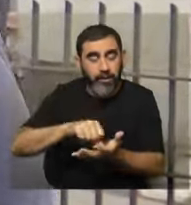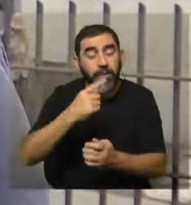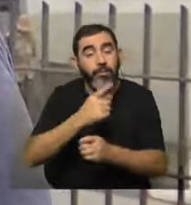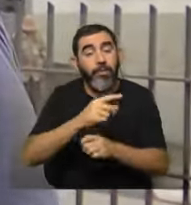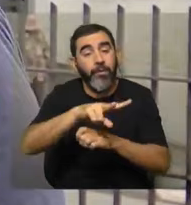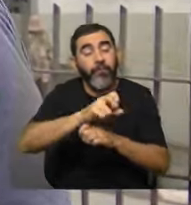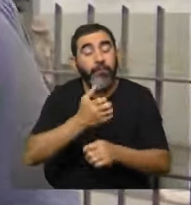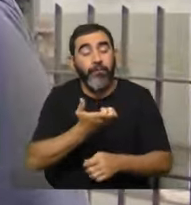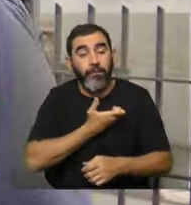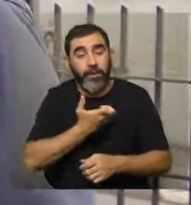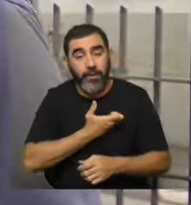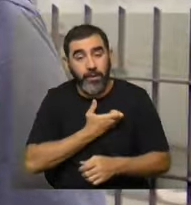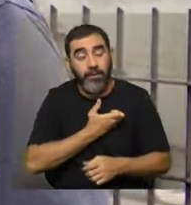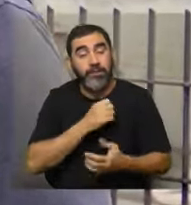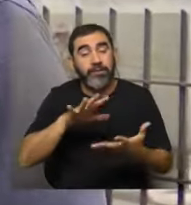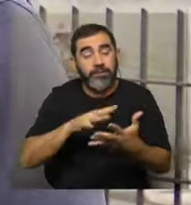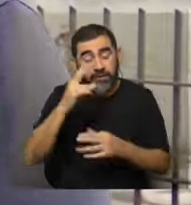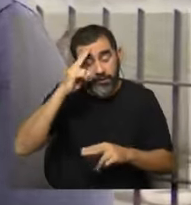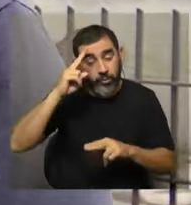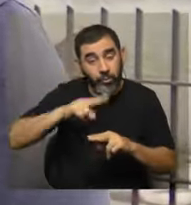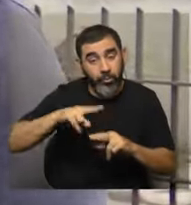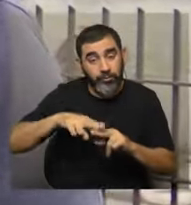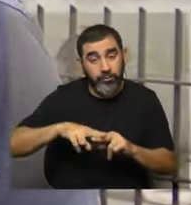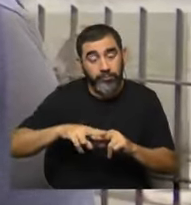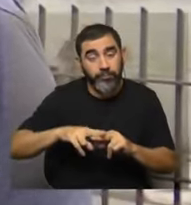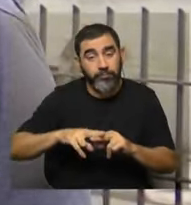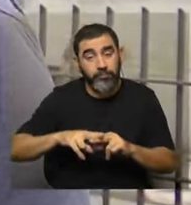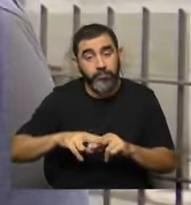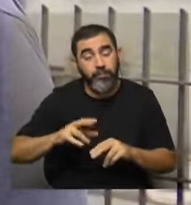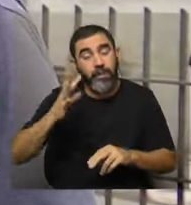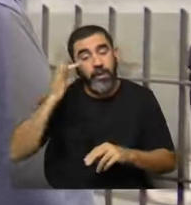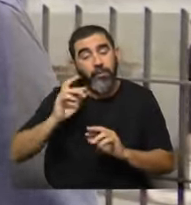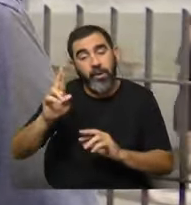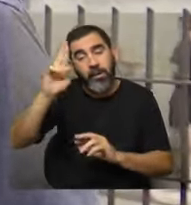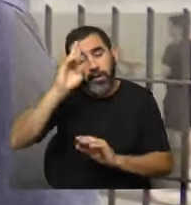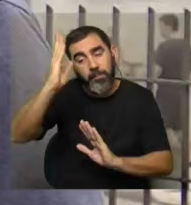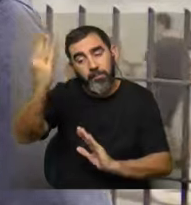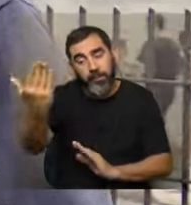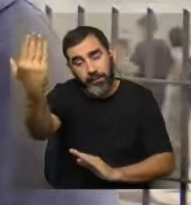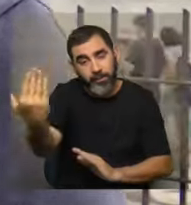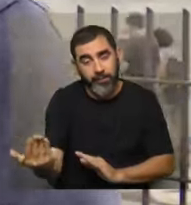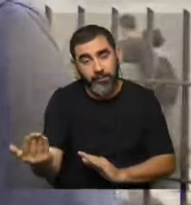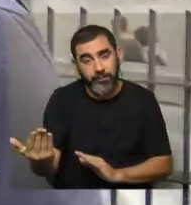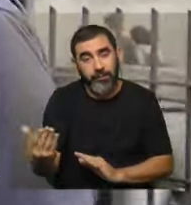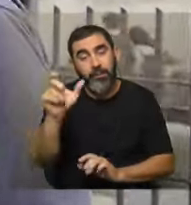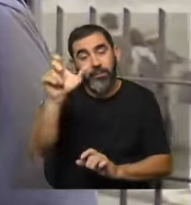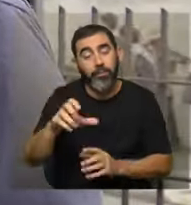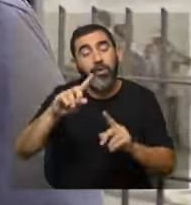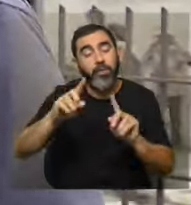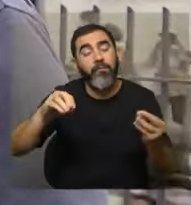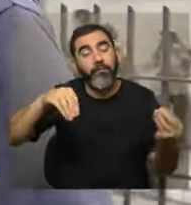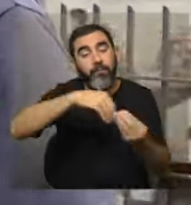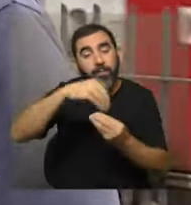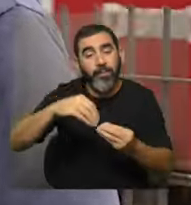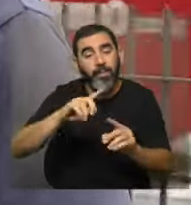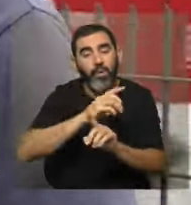fiscal os que está en una situación de enfermedad y creemos que es hay que respetar su dignidad la de él y la de su familia y